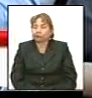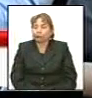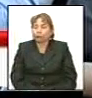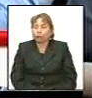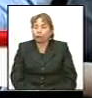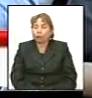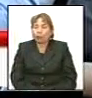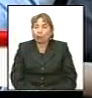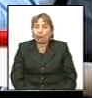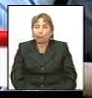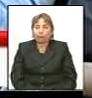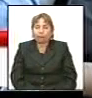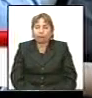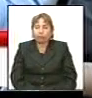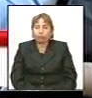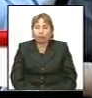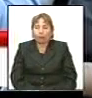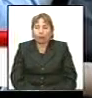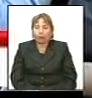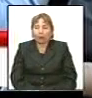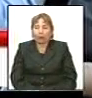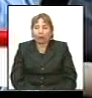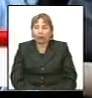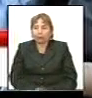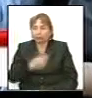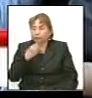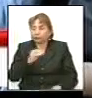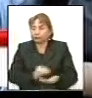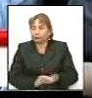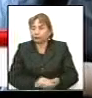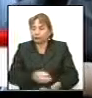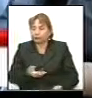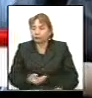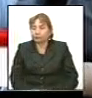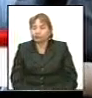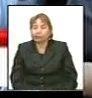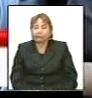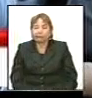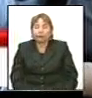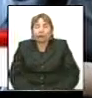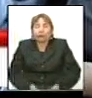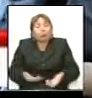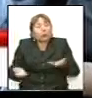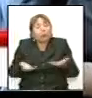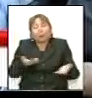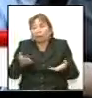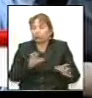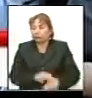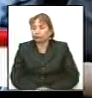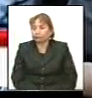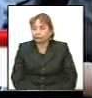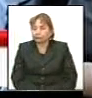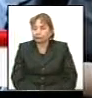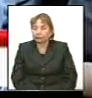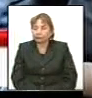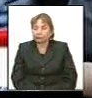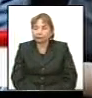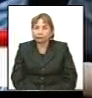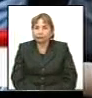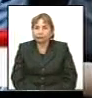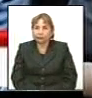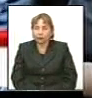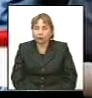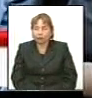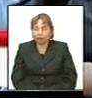socioeconómica pero realmente no la tiene es un empresario que es migrante incluso no está en ese lugar sino que éste tiene algunos términos de una